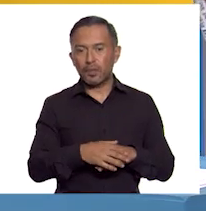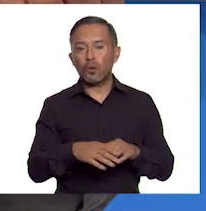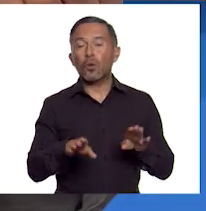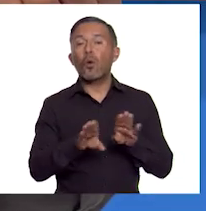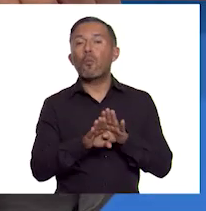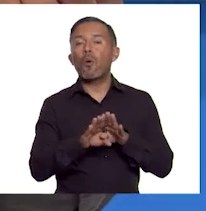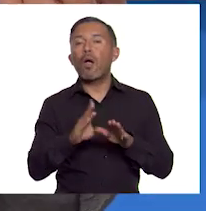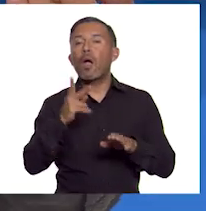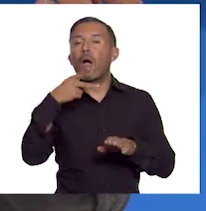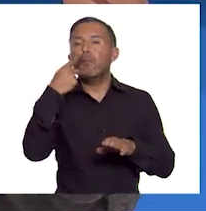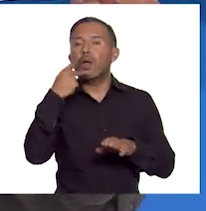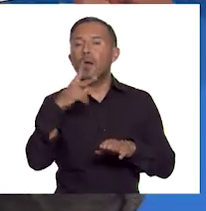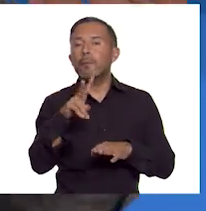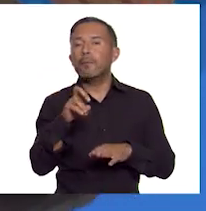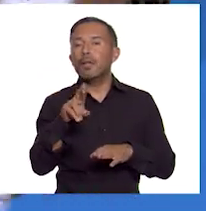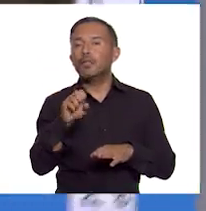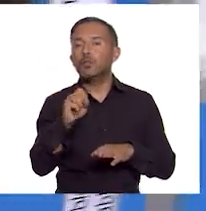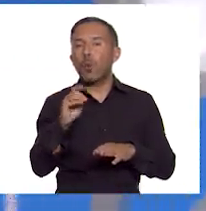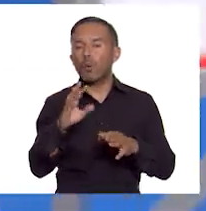verso.